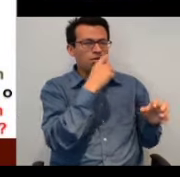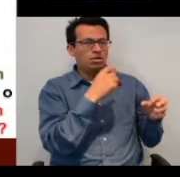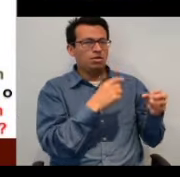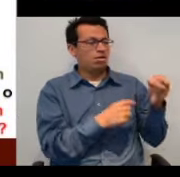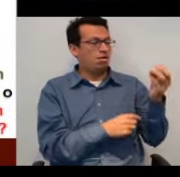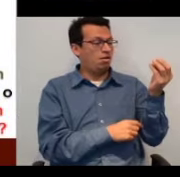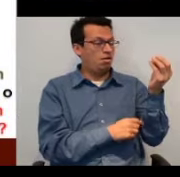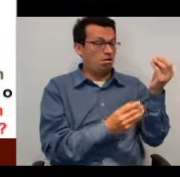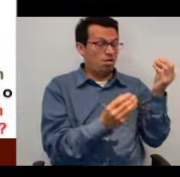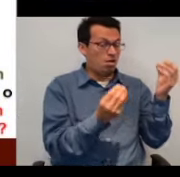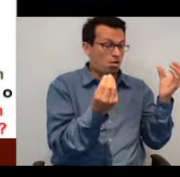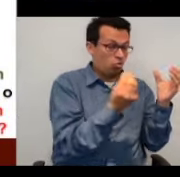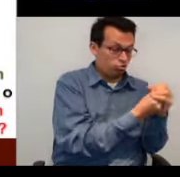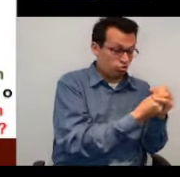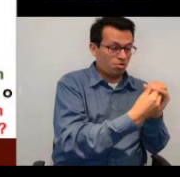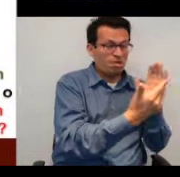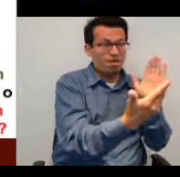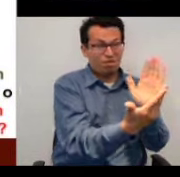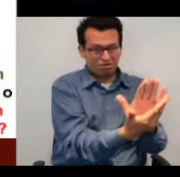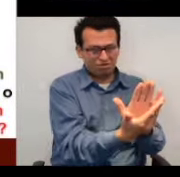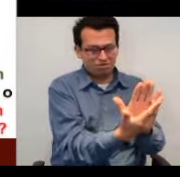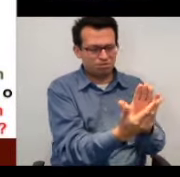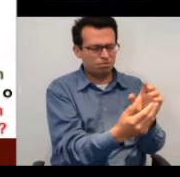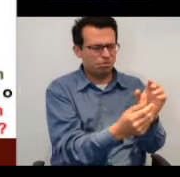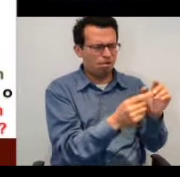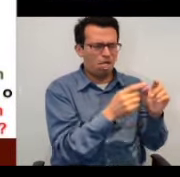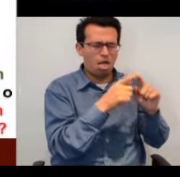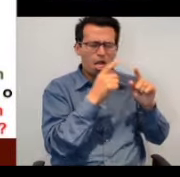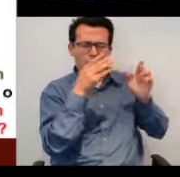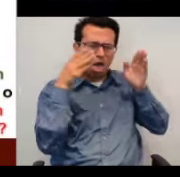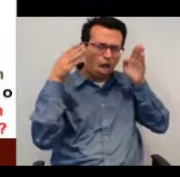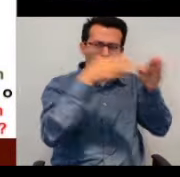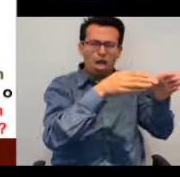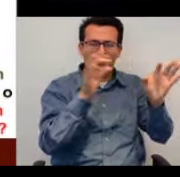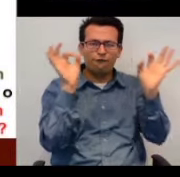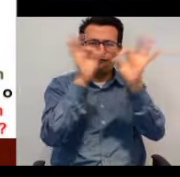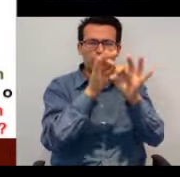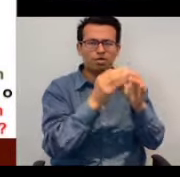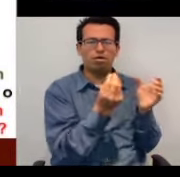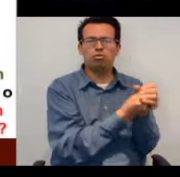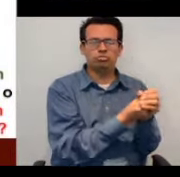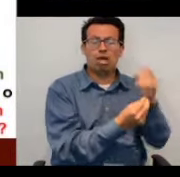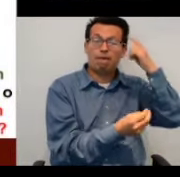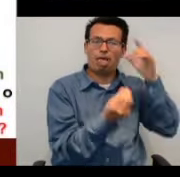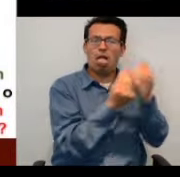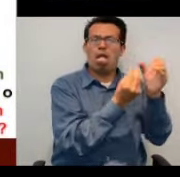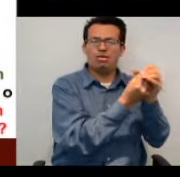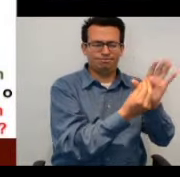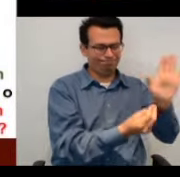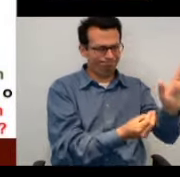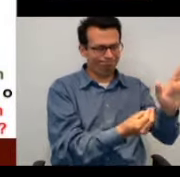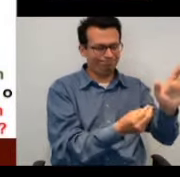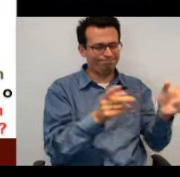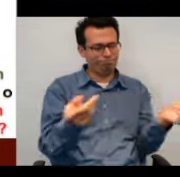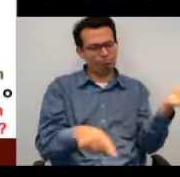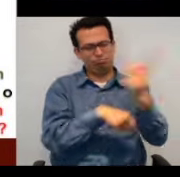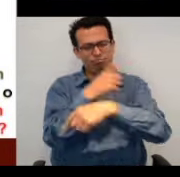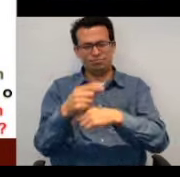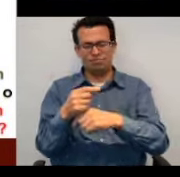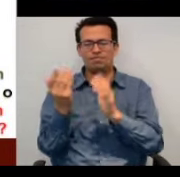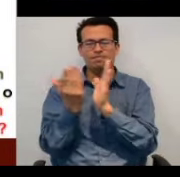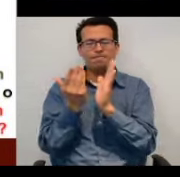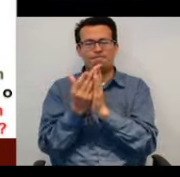exclusión. Esa dicotomía nos lleva a pensar que hay unos grupos que se consideran incluidos y